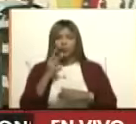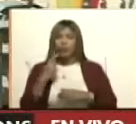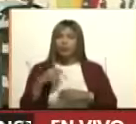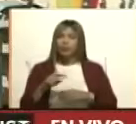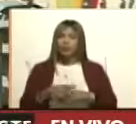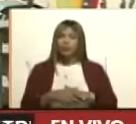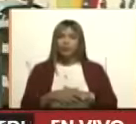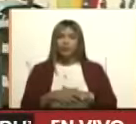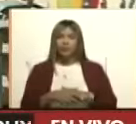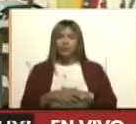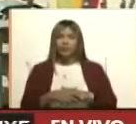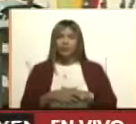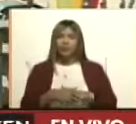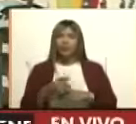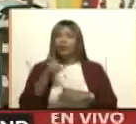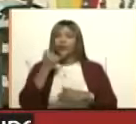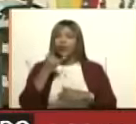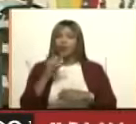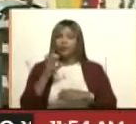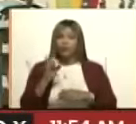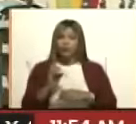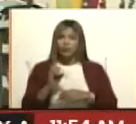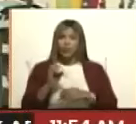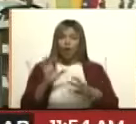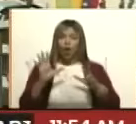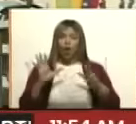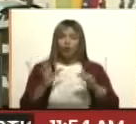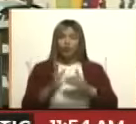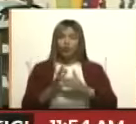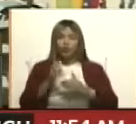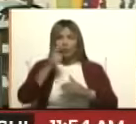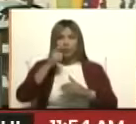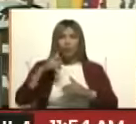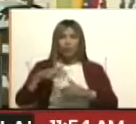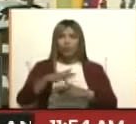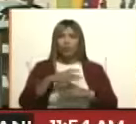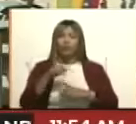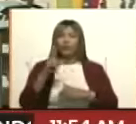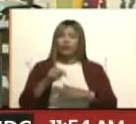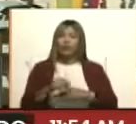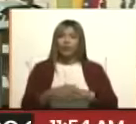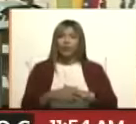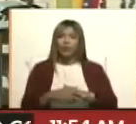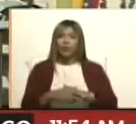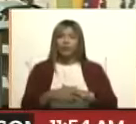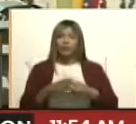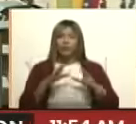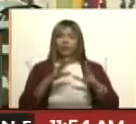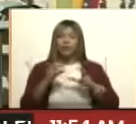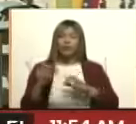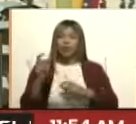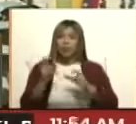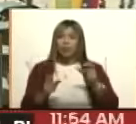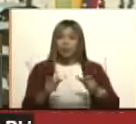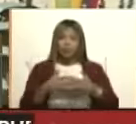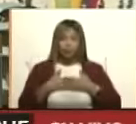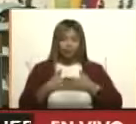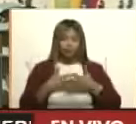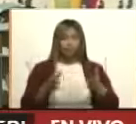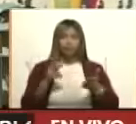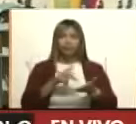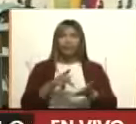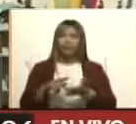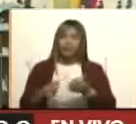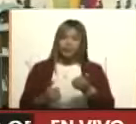tengan, el teléfono 08000 Pueblo, y también, bueno, 700 personas, todas las